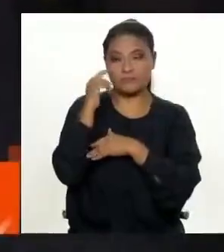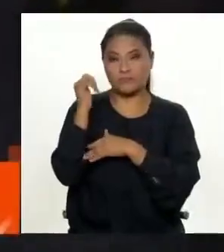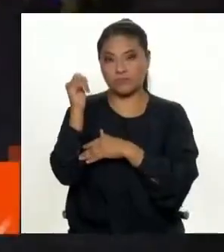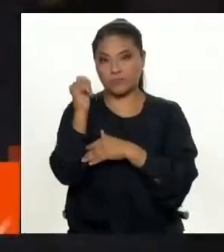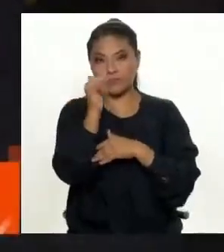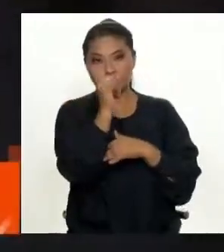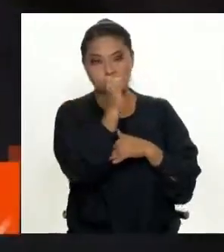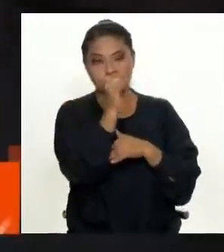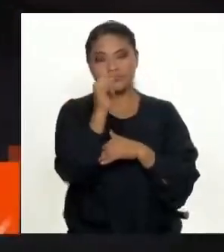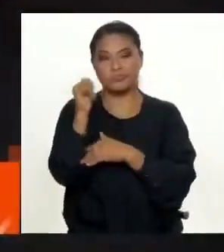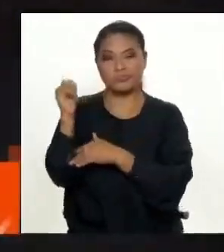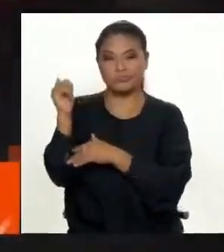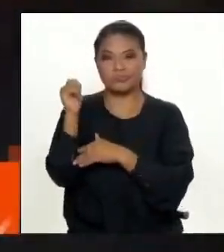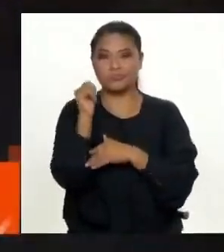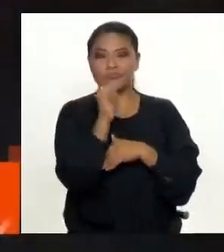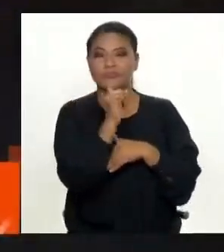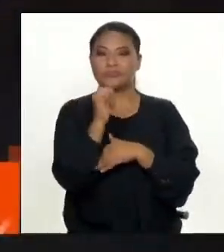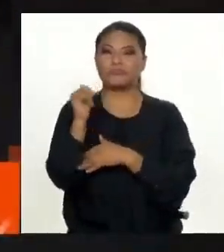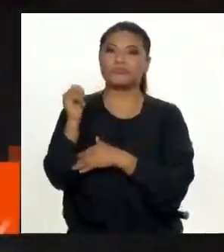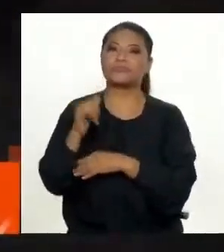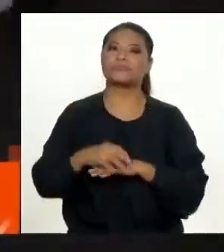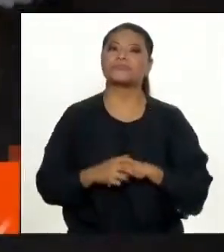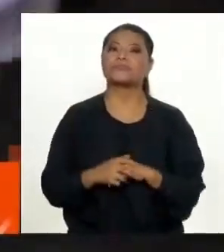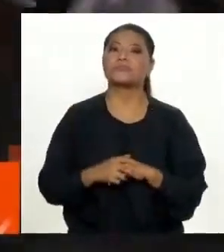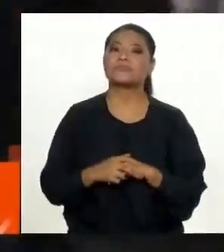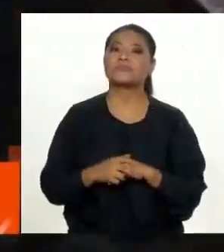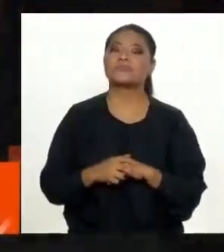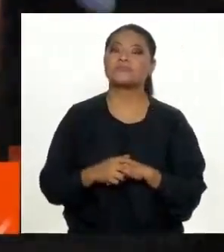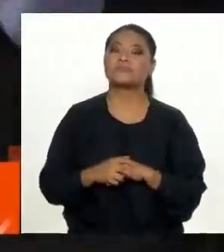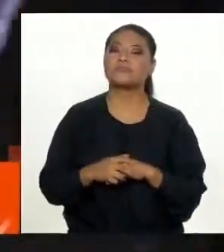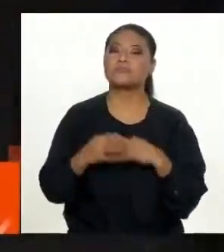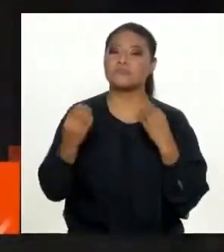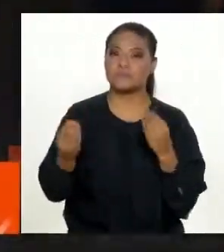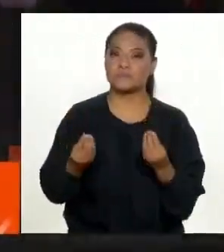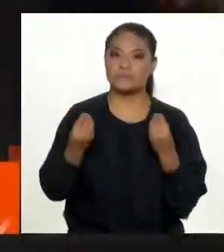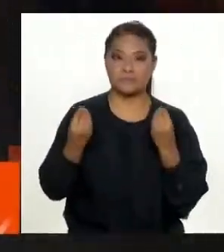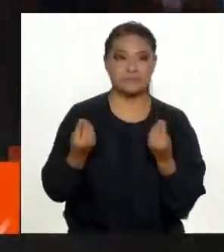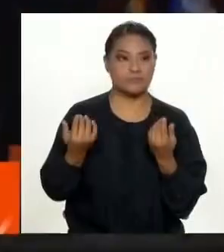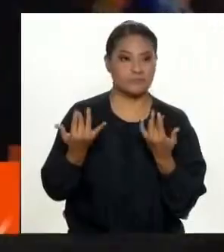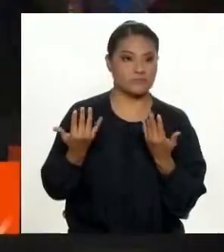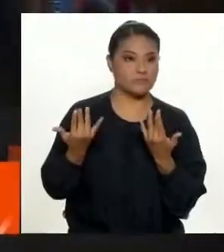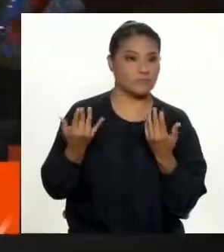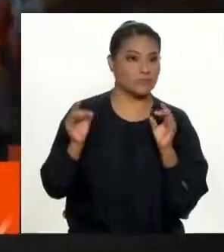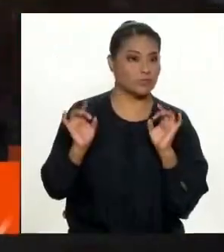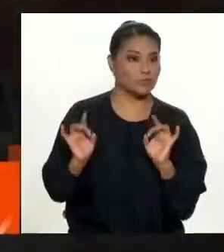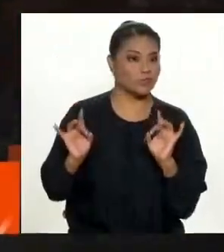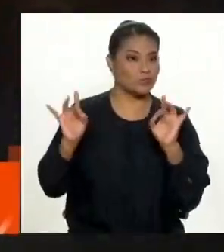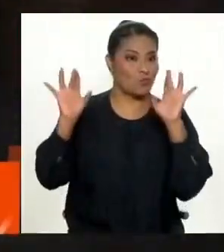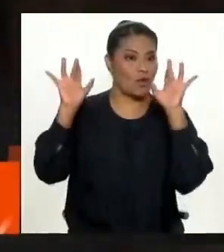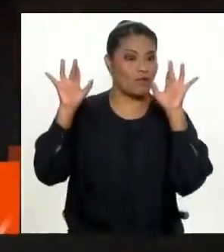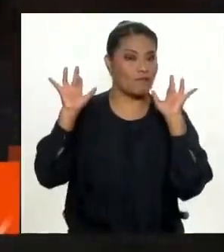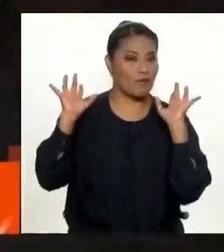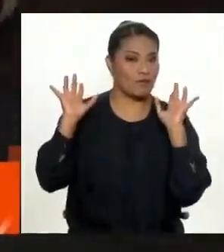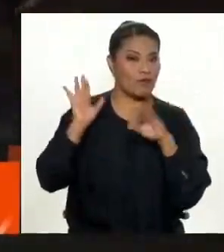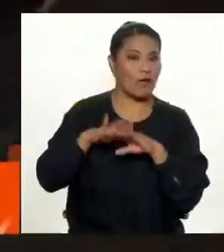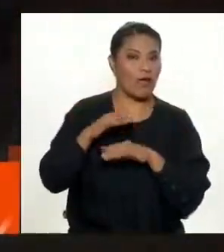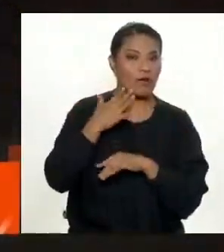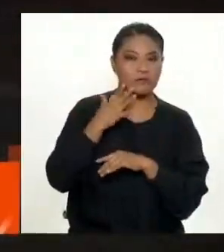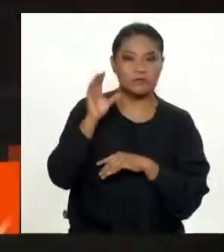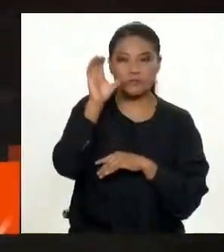estas bellas imágenes, porque queremos encontrar, a ver si tenemos suerte, a una pareja de